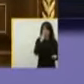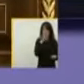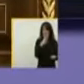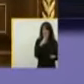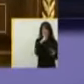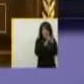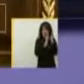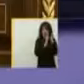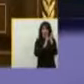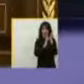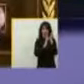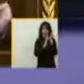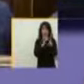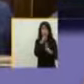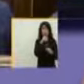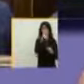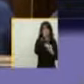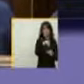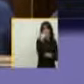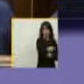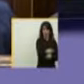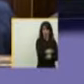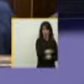déixame que dé o meu argumento.